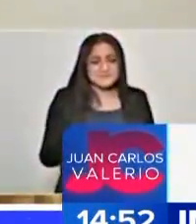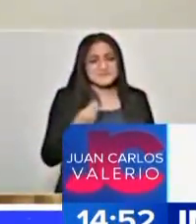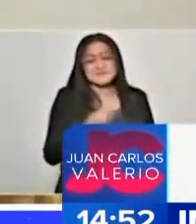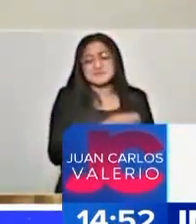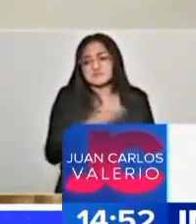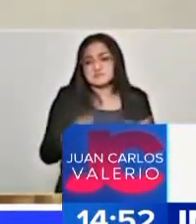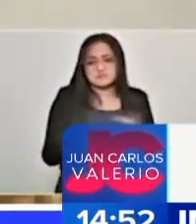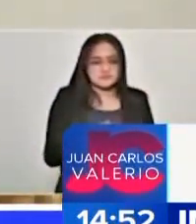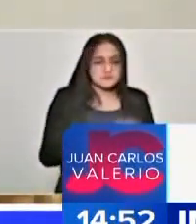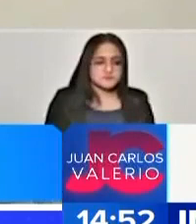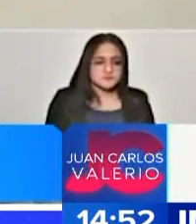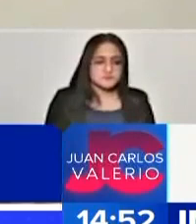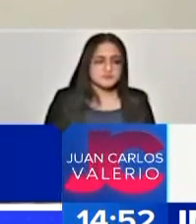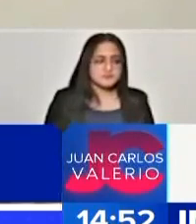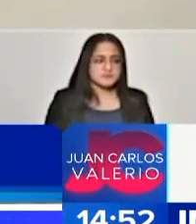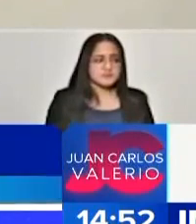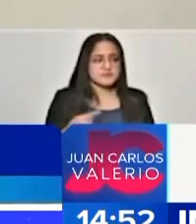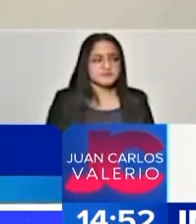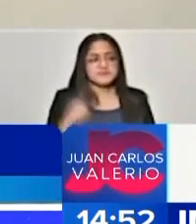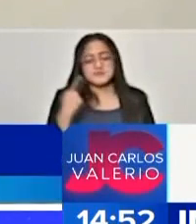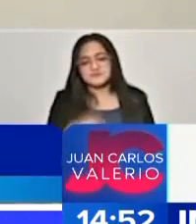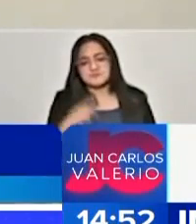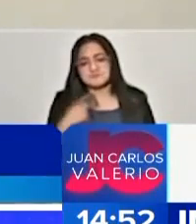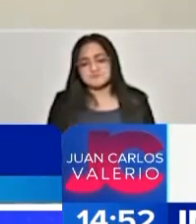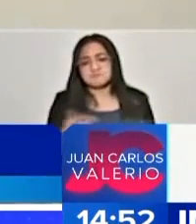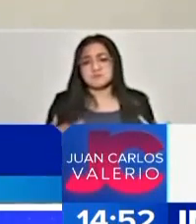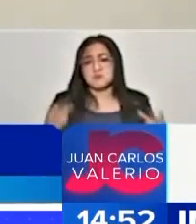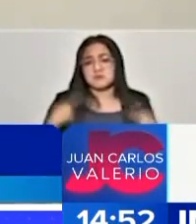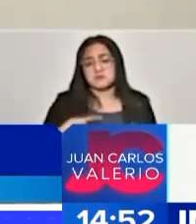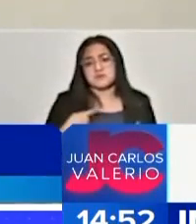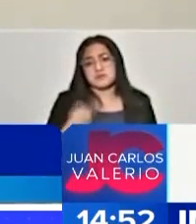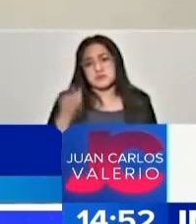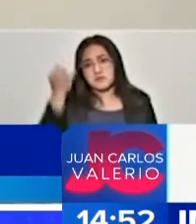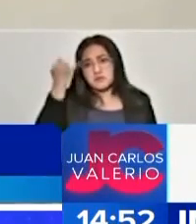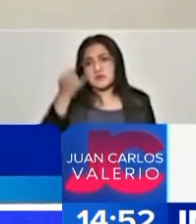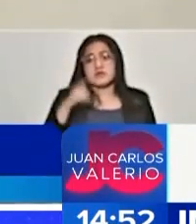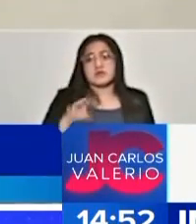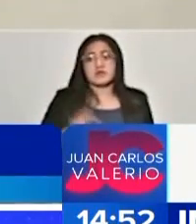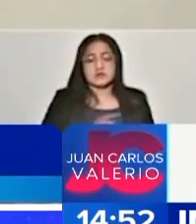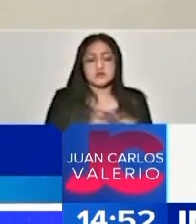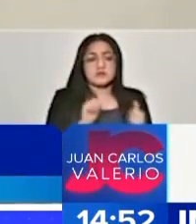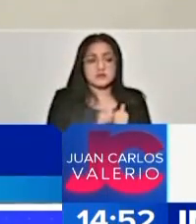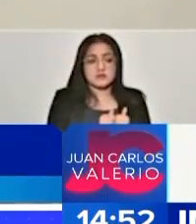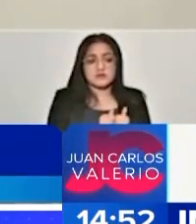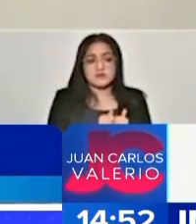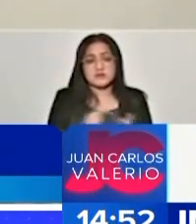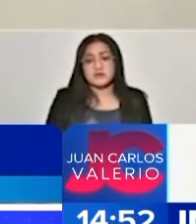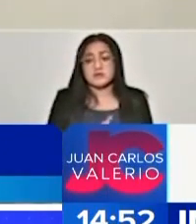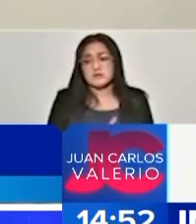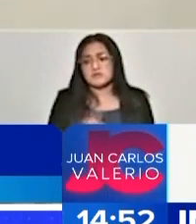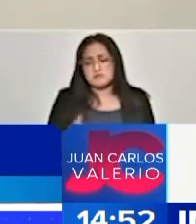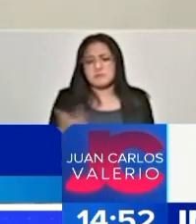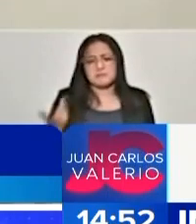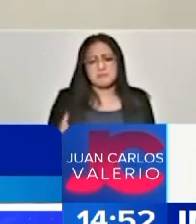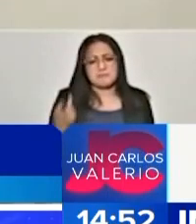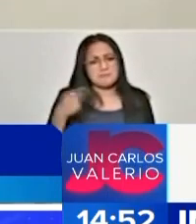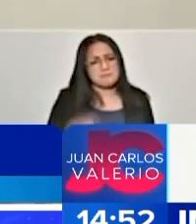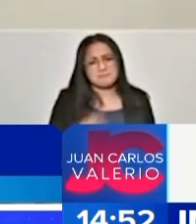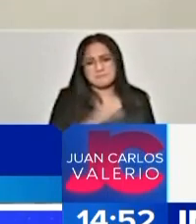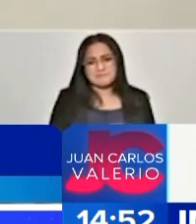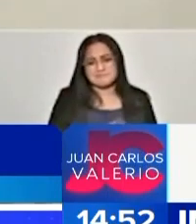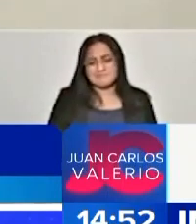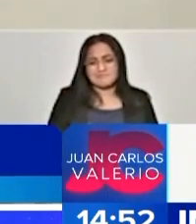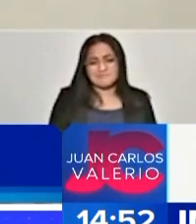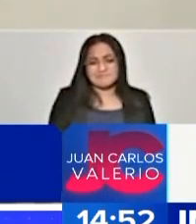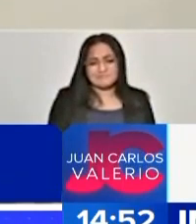Muchas cosas de tipo personal que vinculan a la persona o a las personas con los terrenos, con la zona,